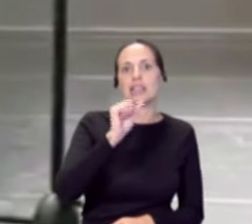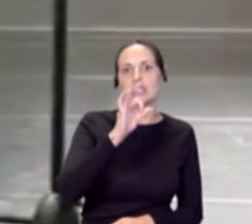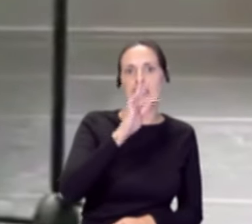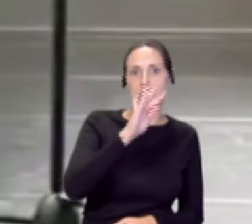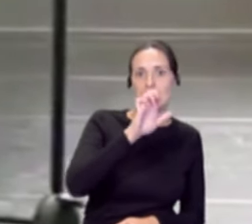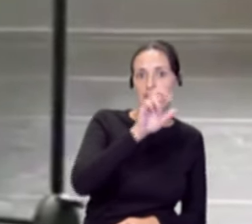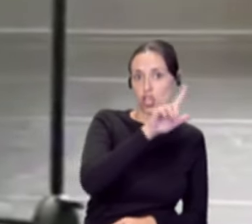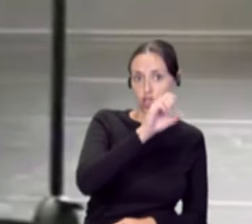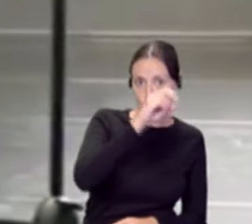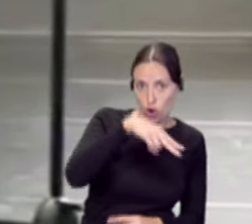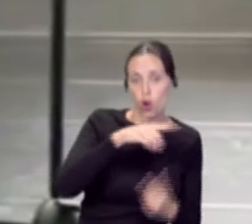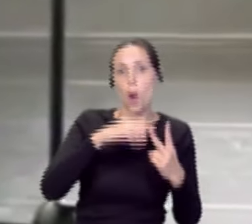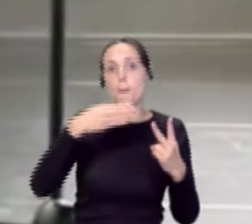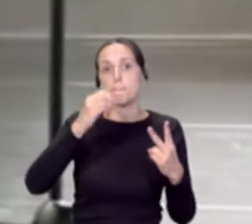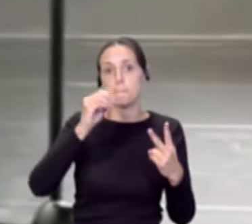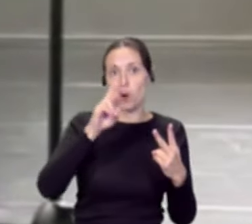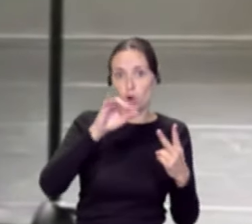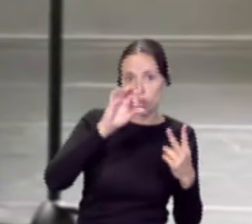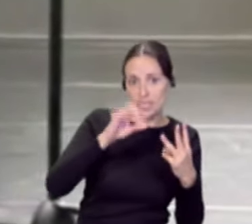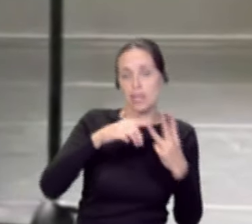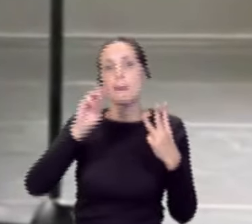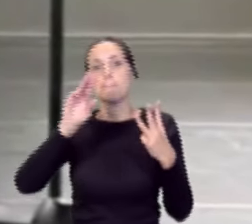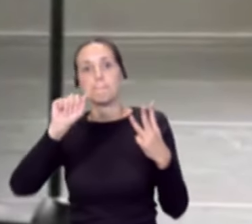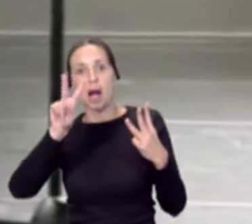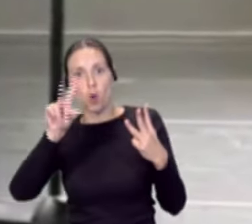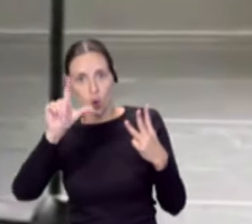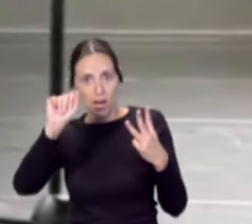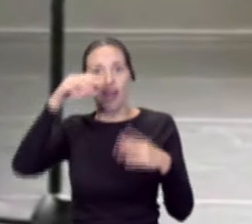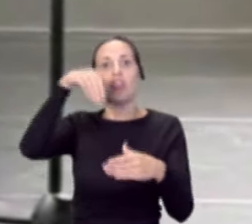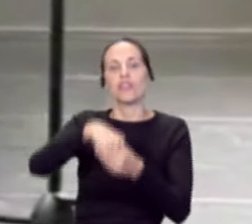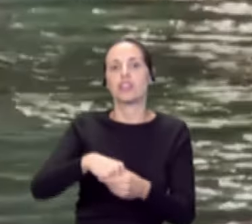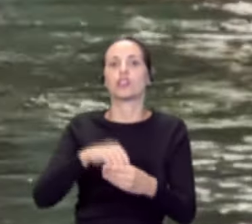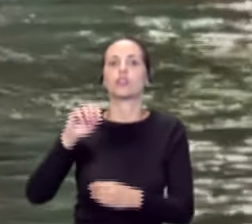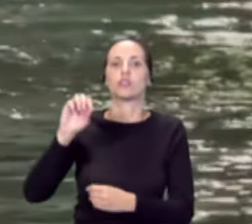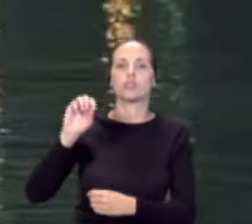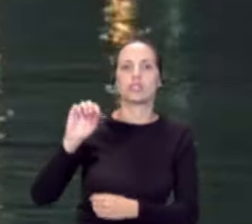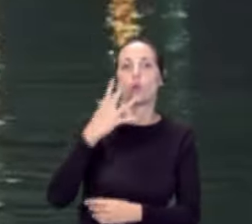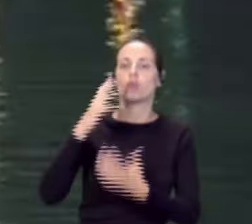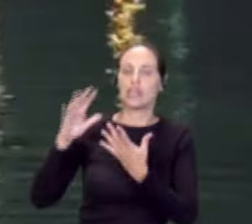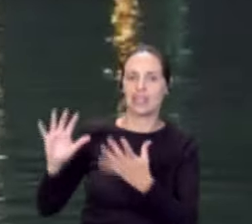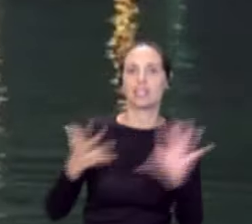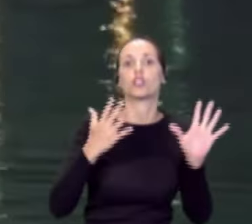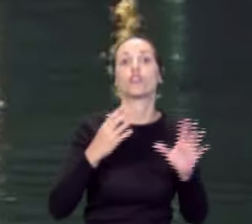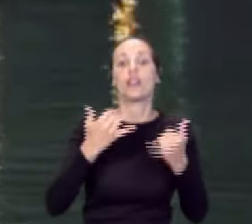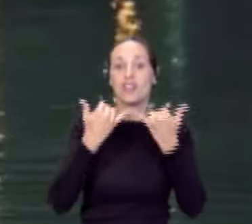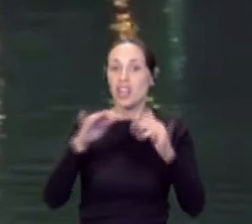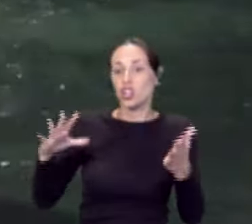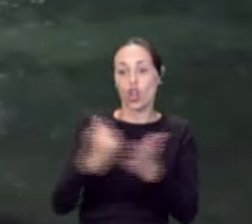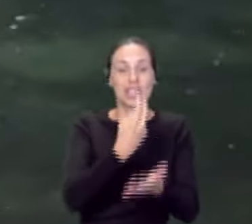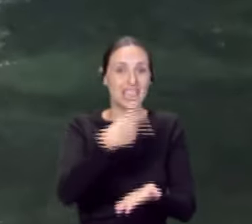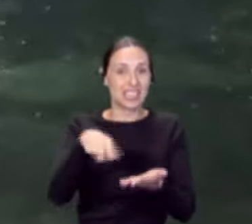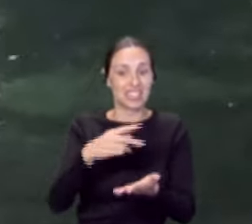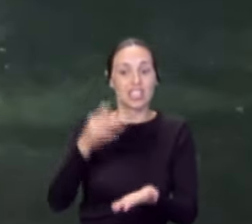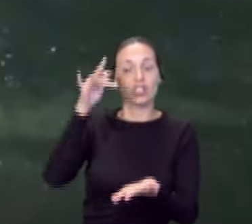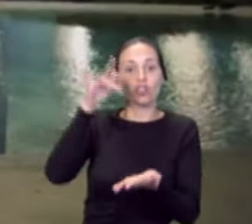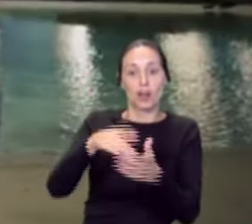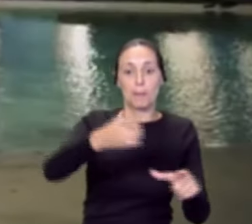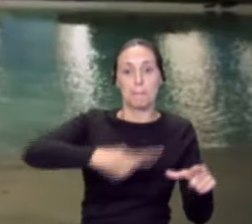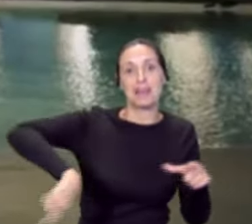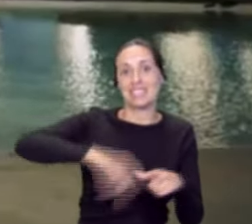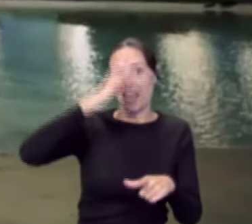entre otros, formarán parte de la 4ª edición del festival Todas las Danzas. La cita será en la Plaza de las Américas esta tarde